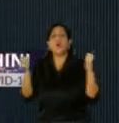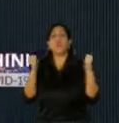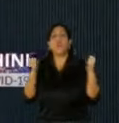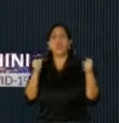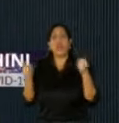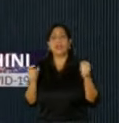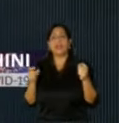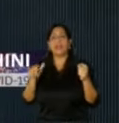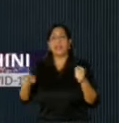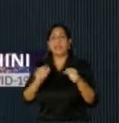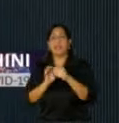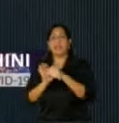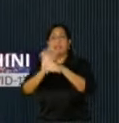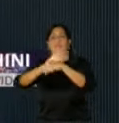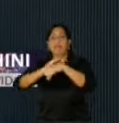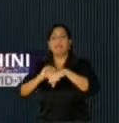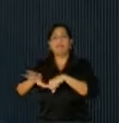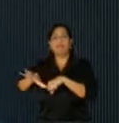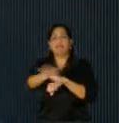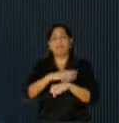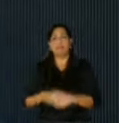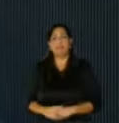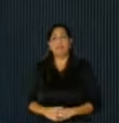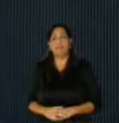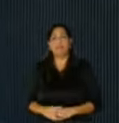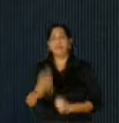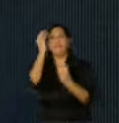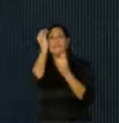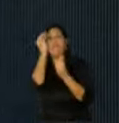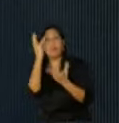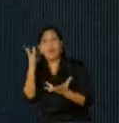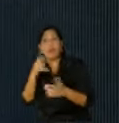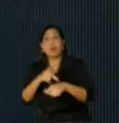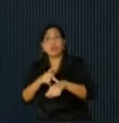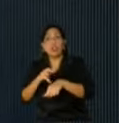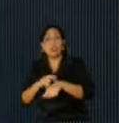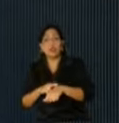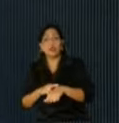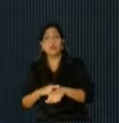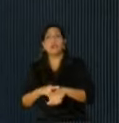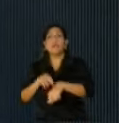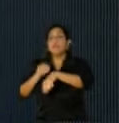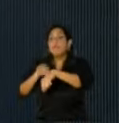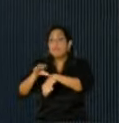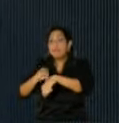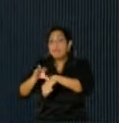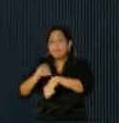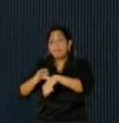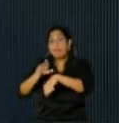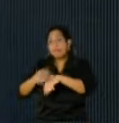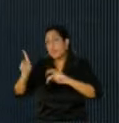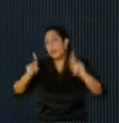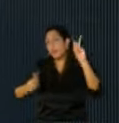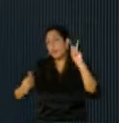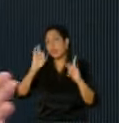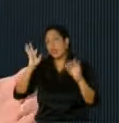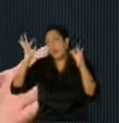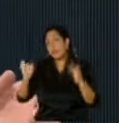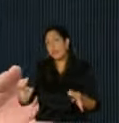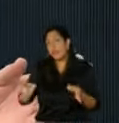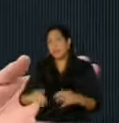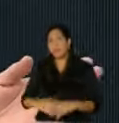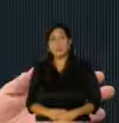pandemia, de informar al pueblo, de asesorar a las personas que toman las decisiones. Pero nunca yo me